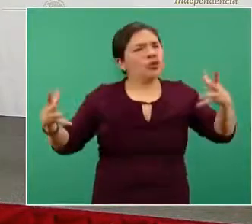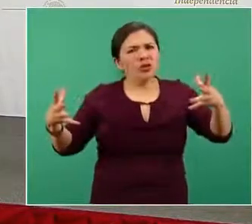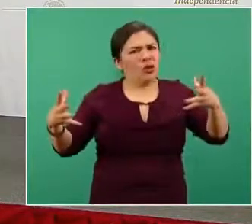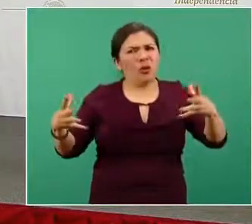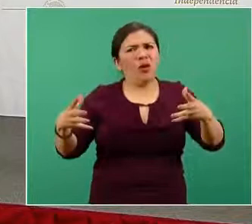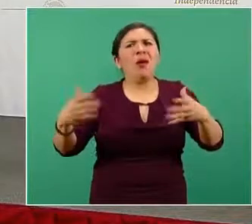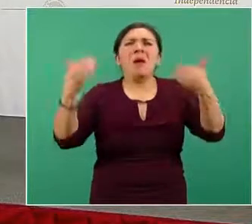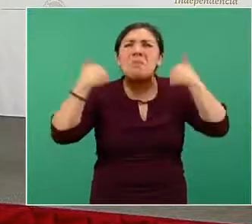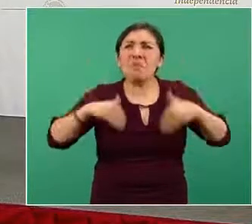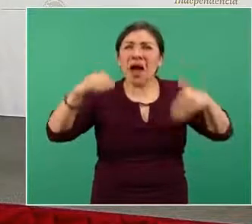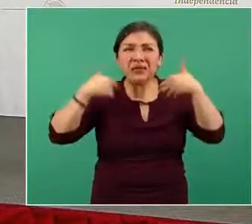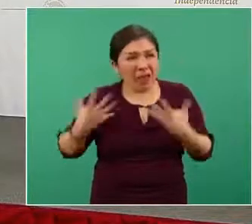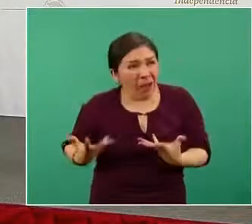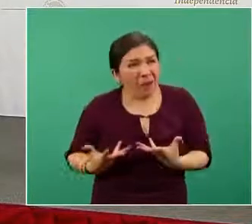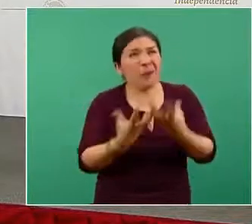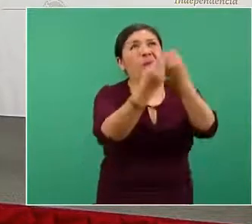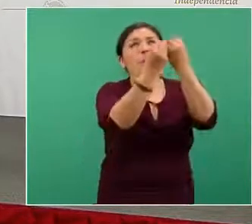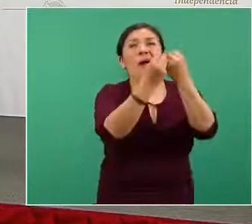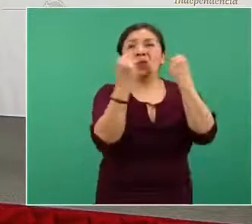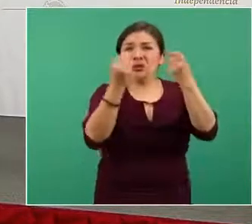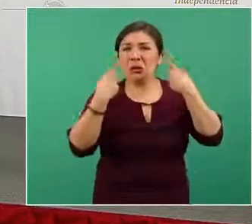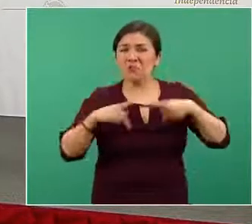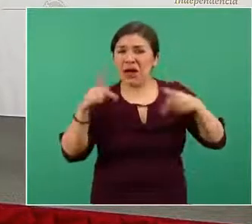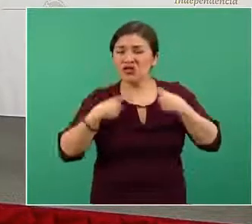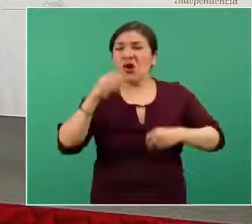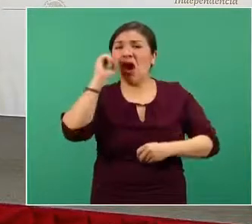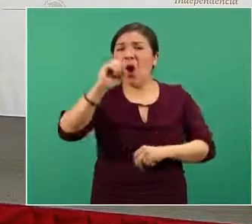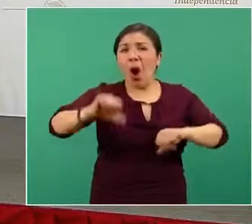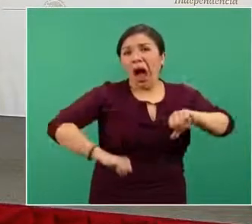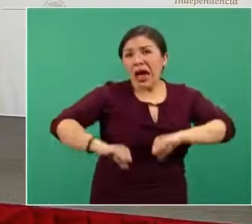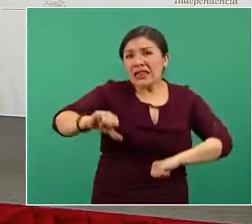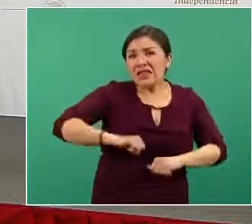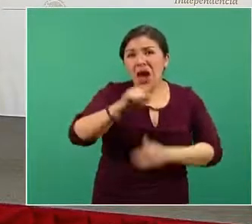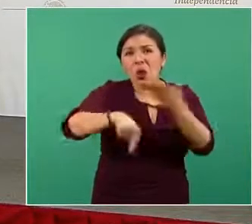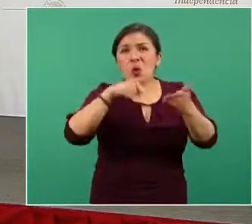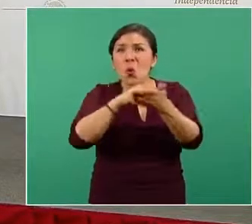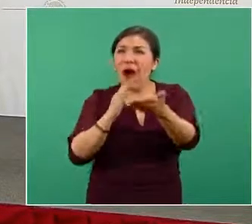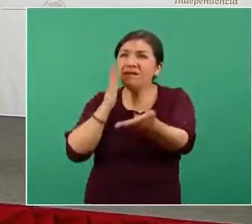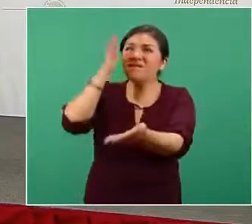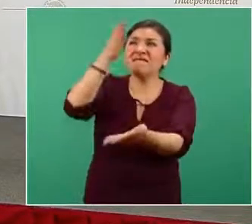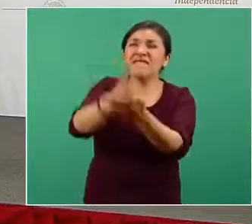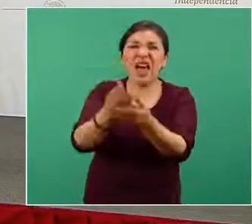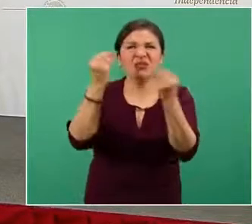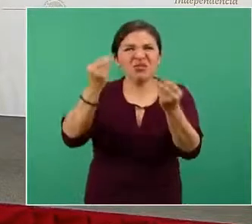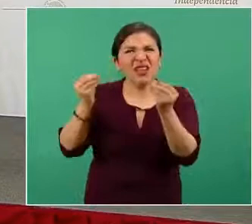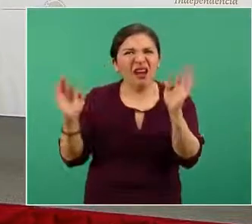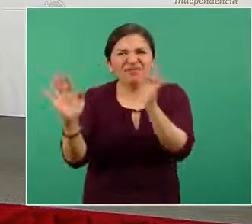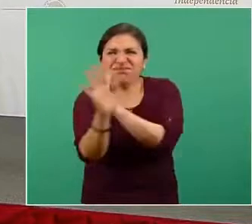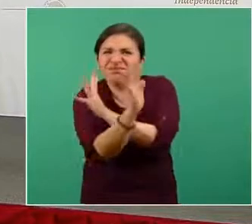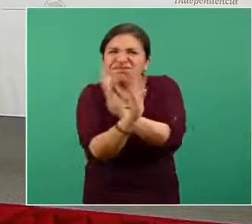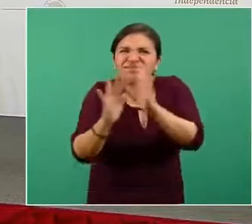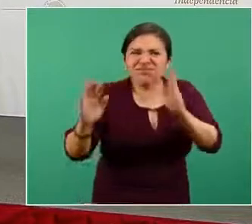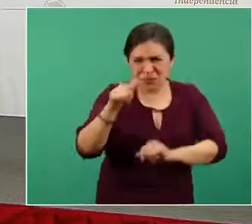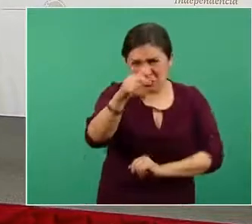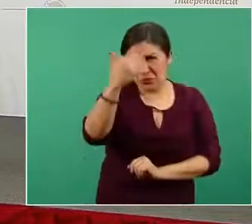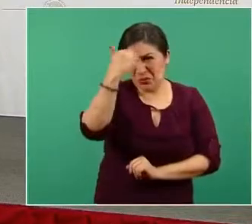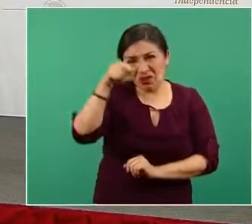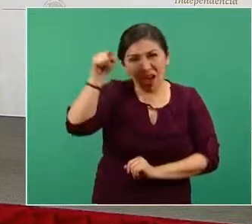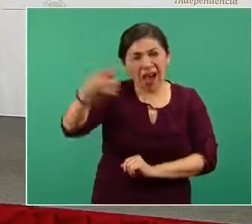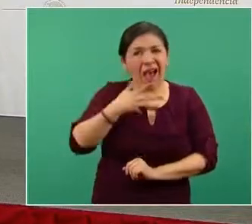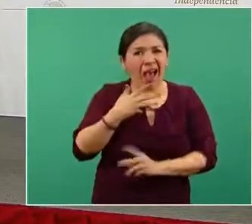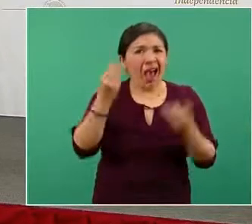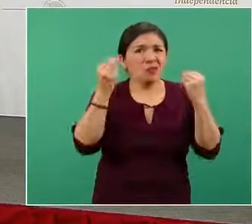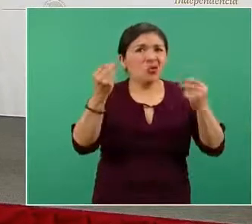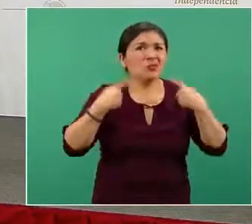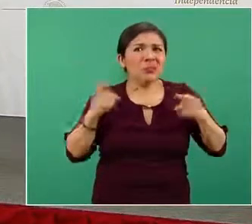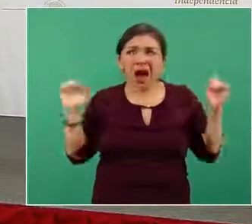excursiones, no programemos actividades a espacios públicos en donde de por sí sabemos que va a haber